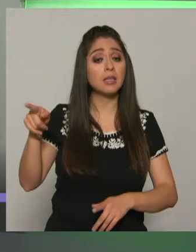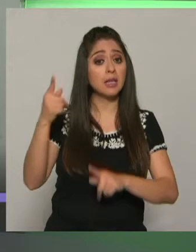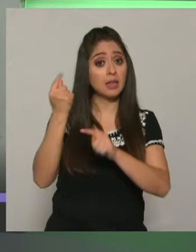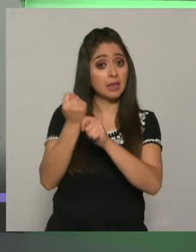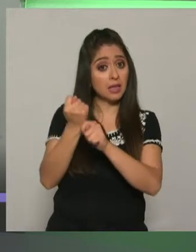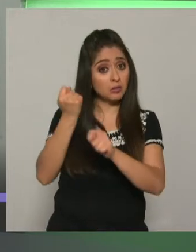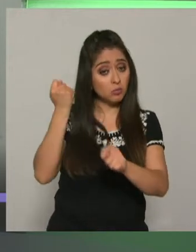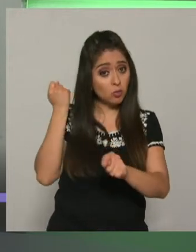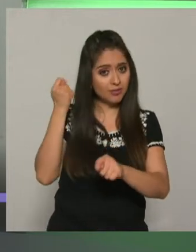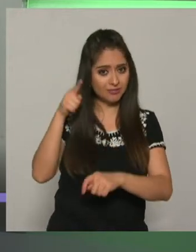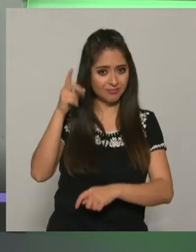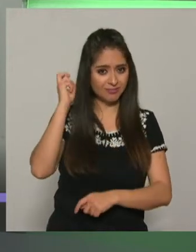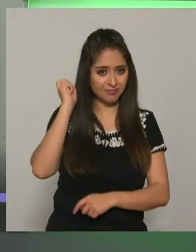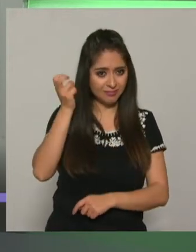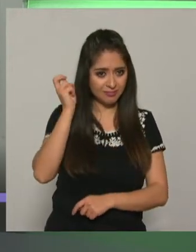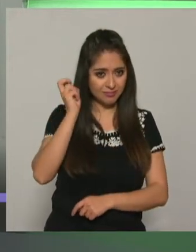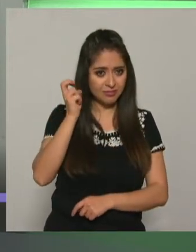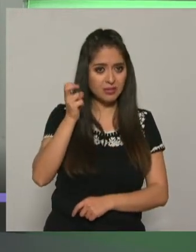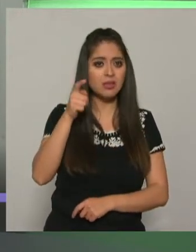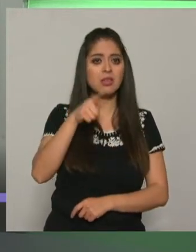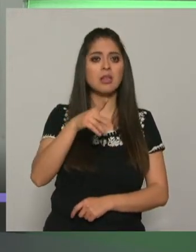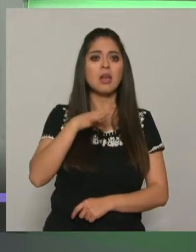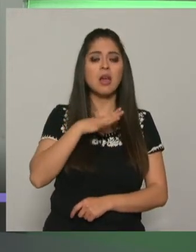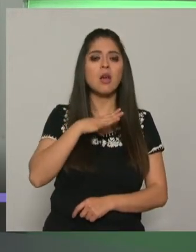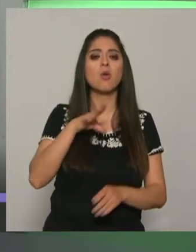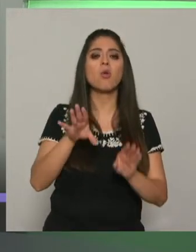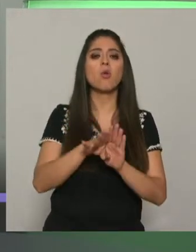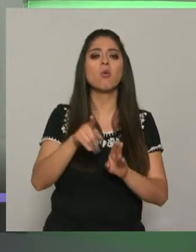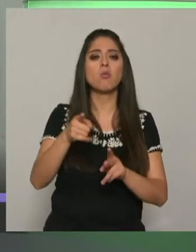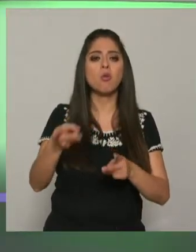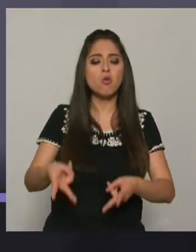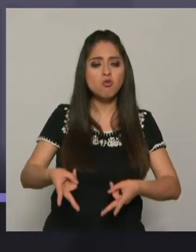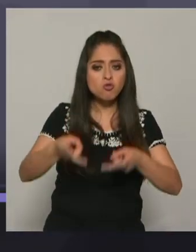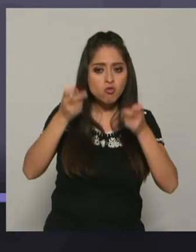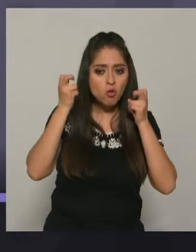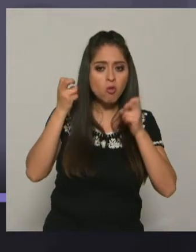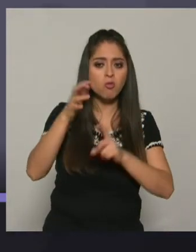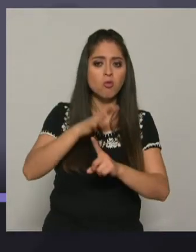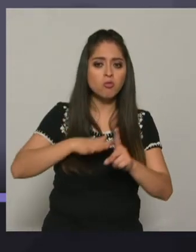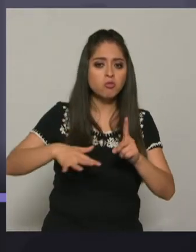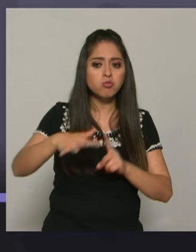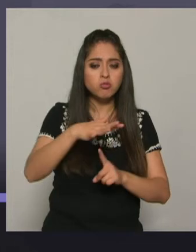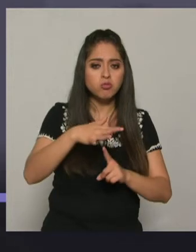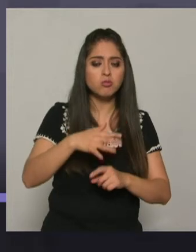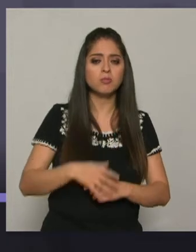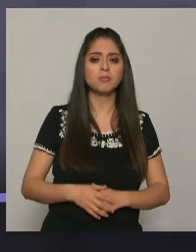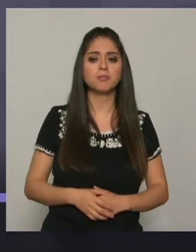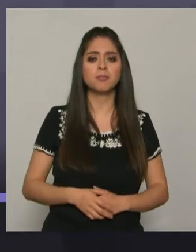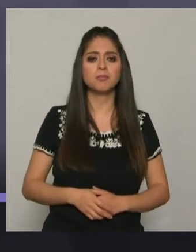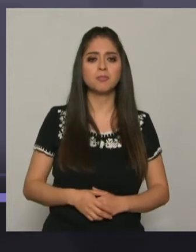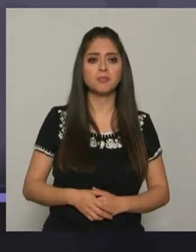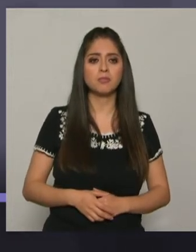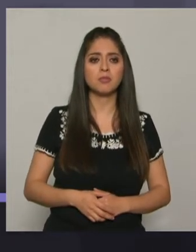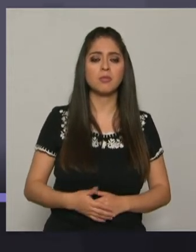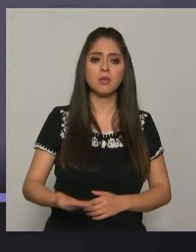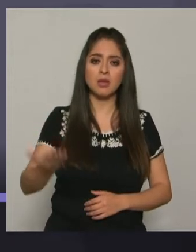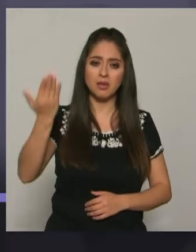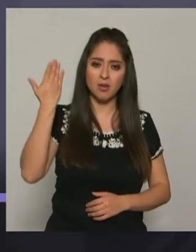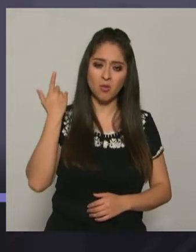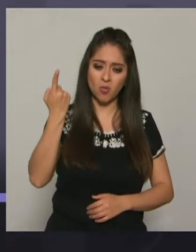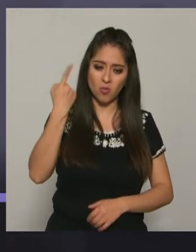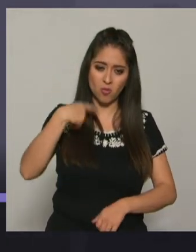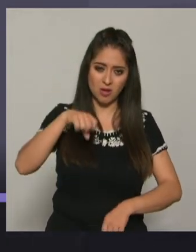público vimos también situaciones de robos, de asalto, y otra vez lo que decíamos la semana